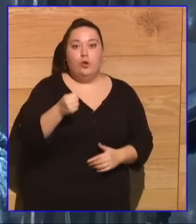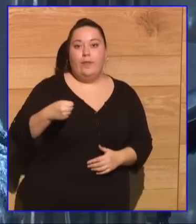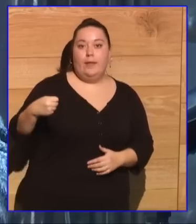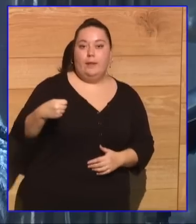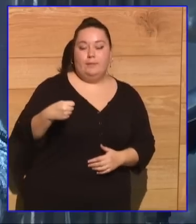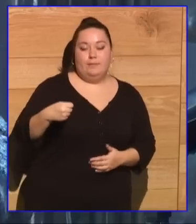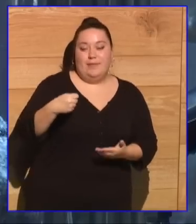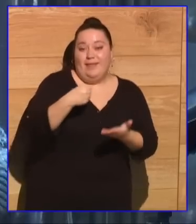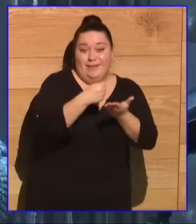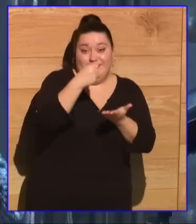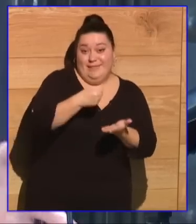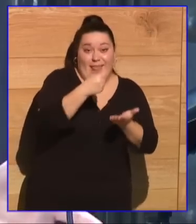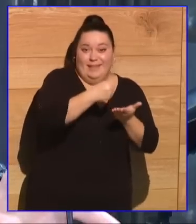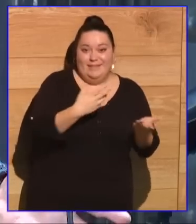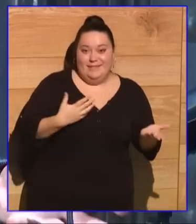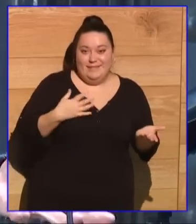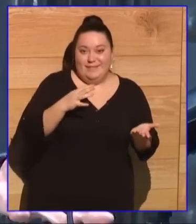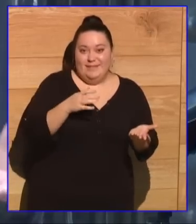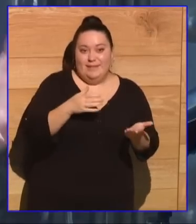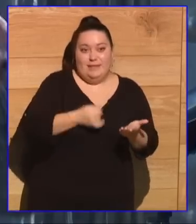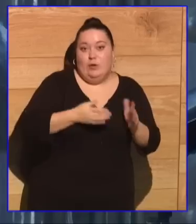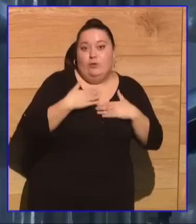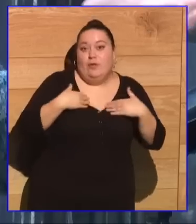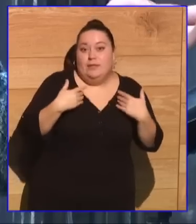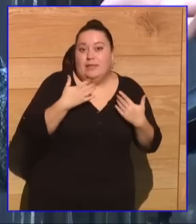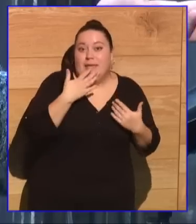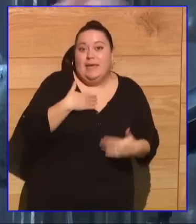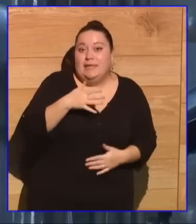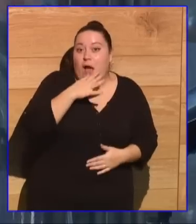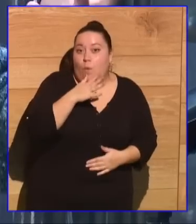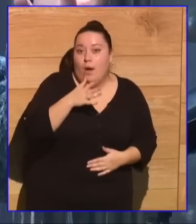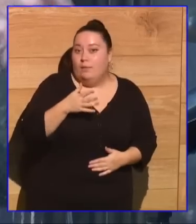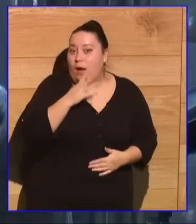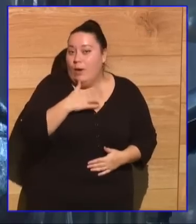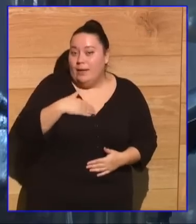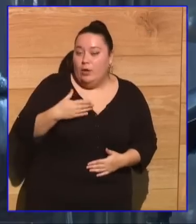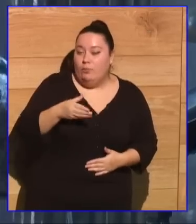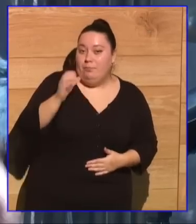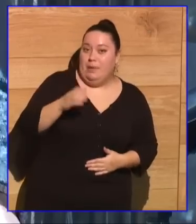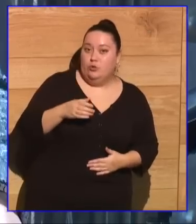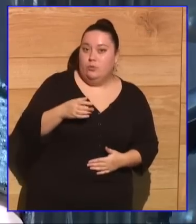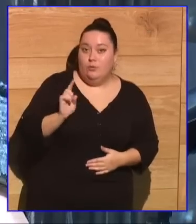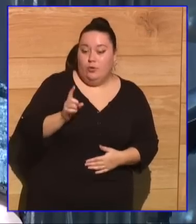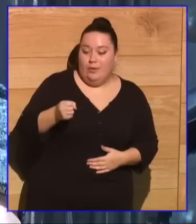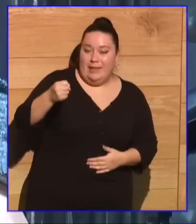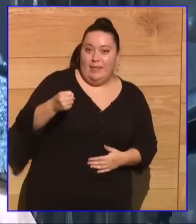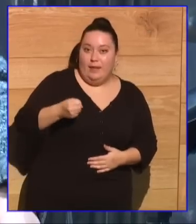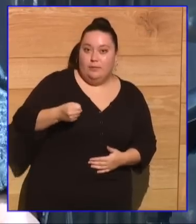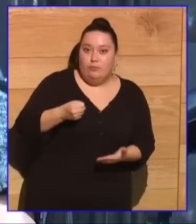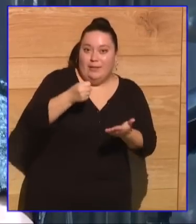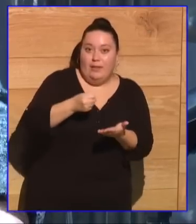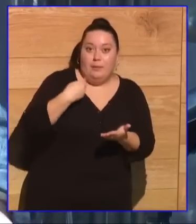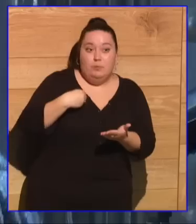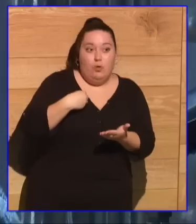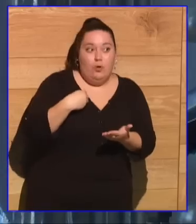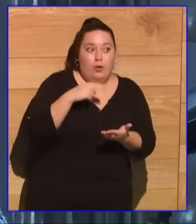superhéroes. Entonces, cuando tú quieres cualquier tipo de bebida, es decir, quieres un vaso de agua, dices, quiero un vaso de agua, No. y te lo estás tomando en una taza en la que te tomarías